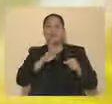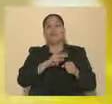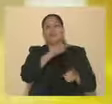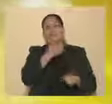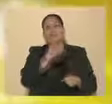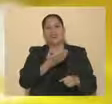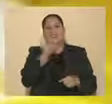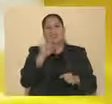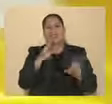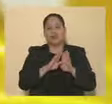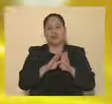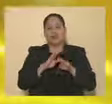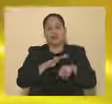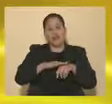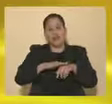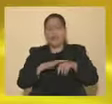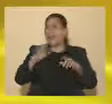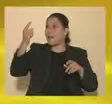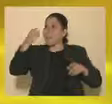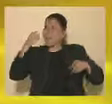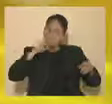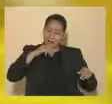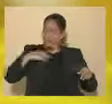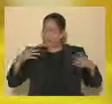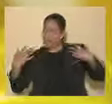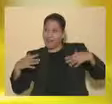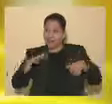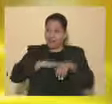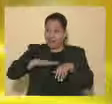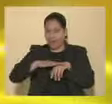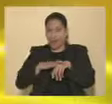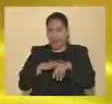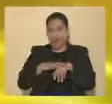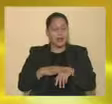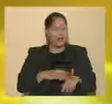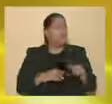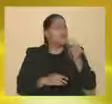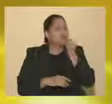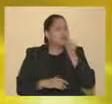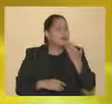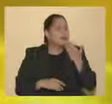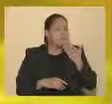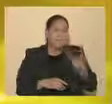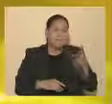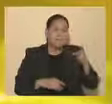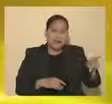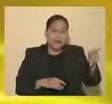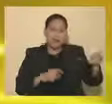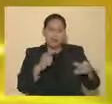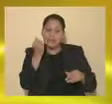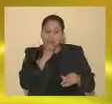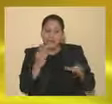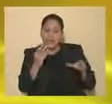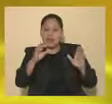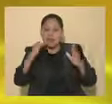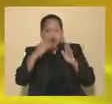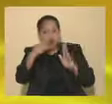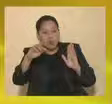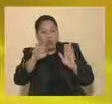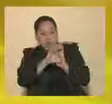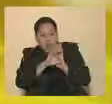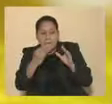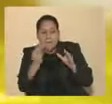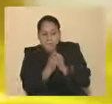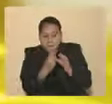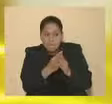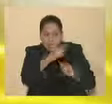edad. El niño sale encuerado y mira, mami, ¿no? Tú tienes que decirle, ay, qué lindo, mi amor, pero esto hay que hacerlo en la privacidad de tu casa, en la